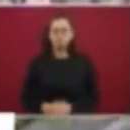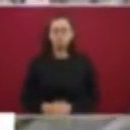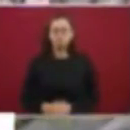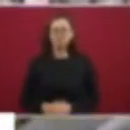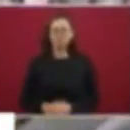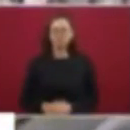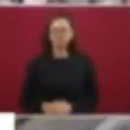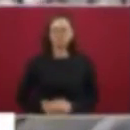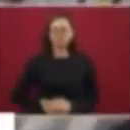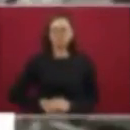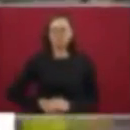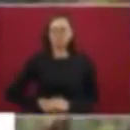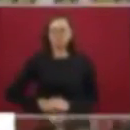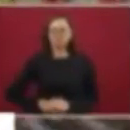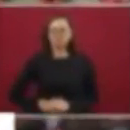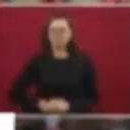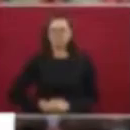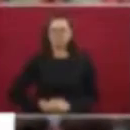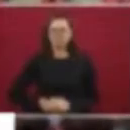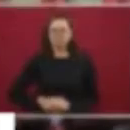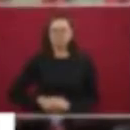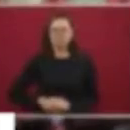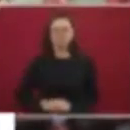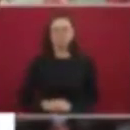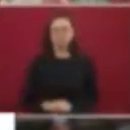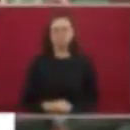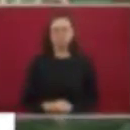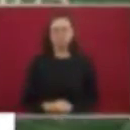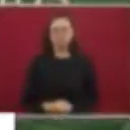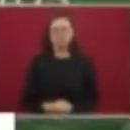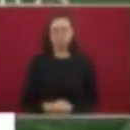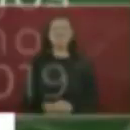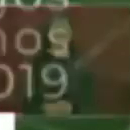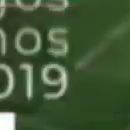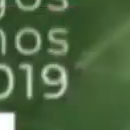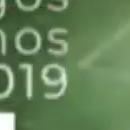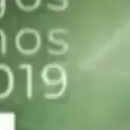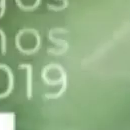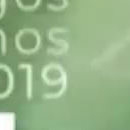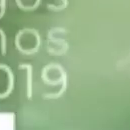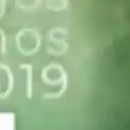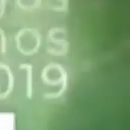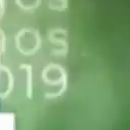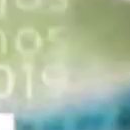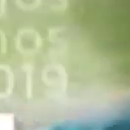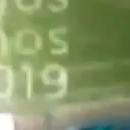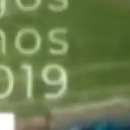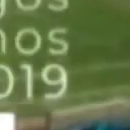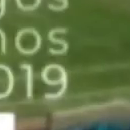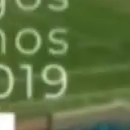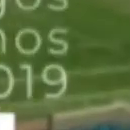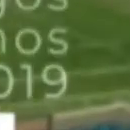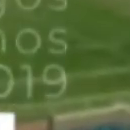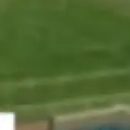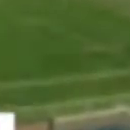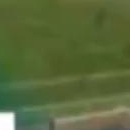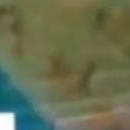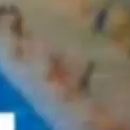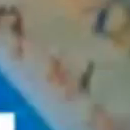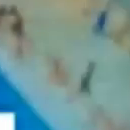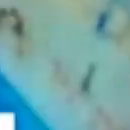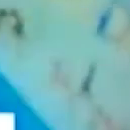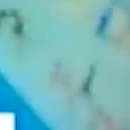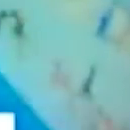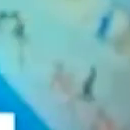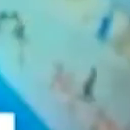este diputado D'Alessio, que está tratando de incendiar de alguna manera, bueno, hoy el presidente de la República en el abanderamiento le da